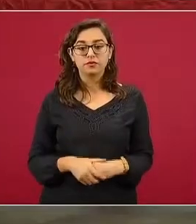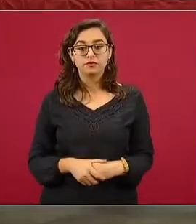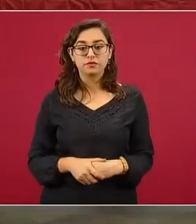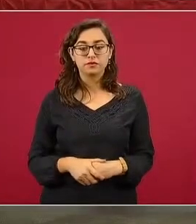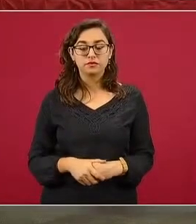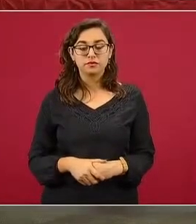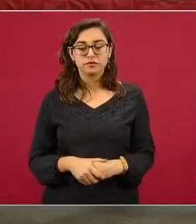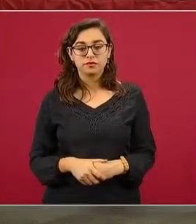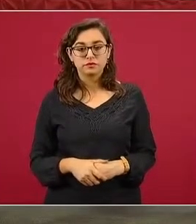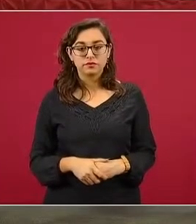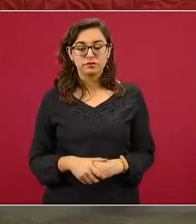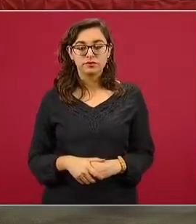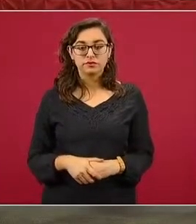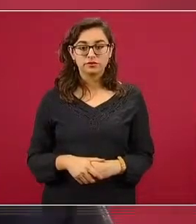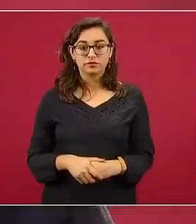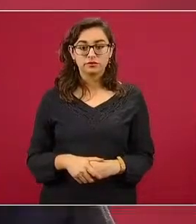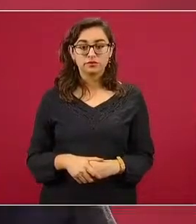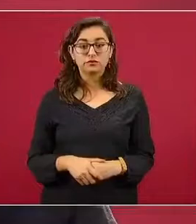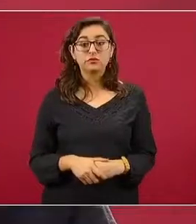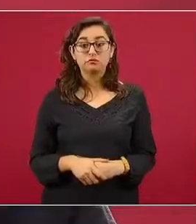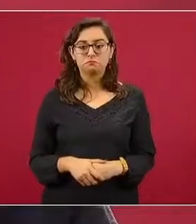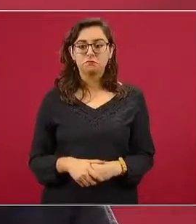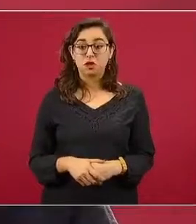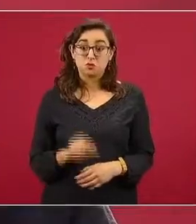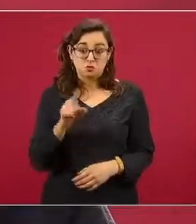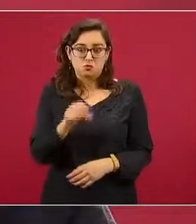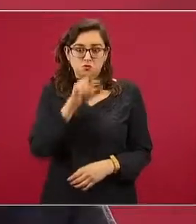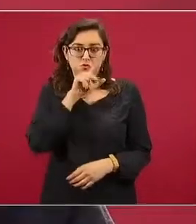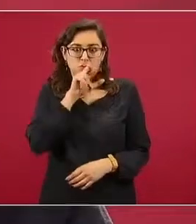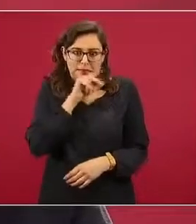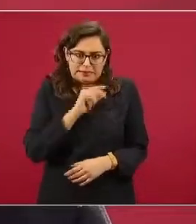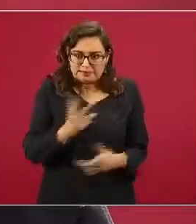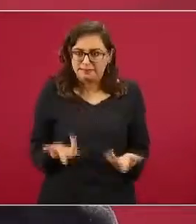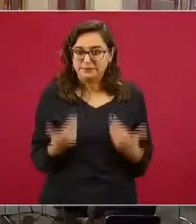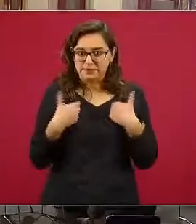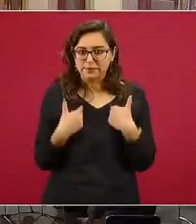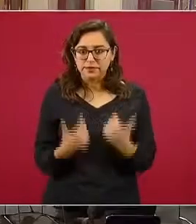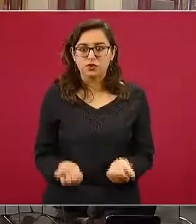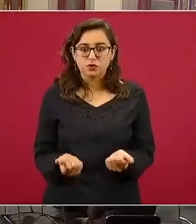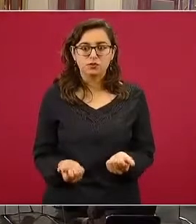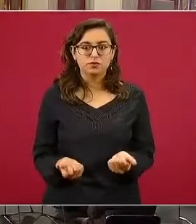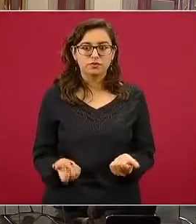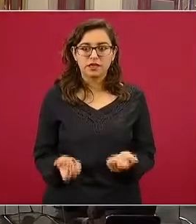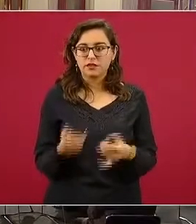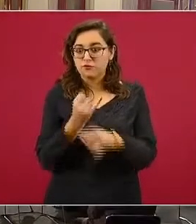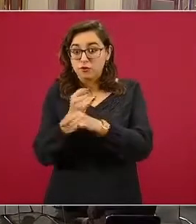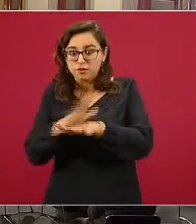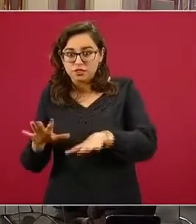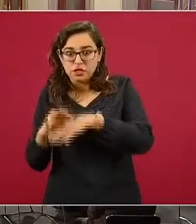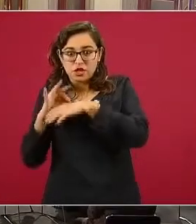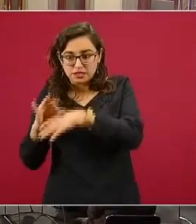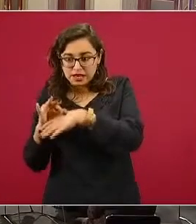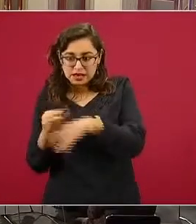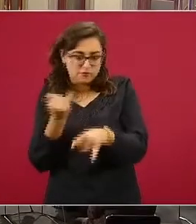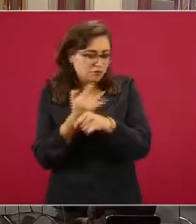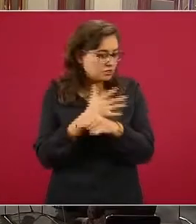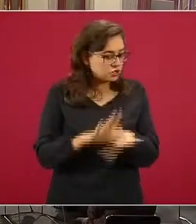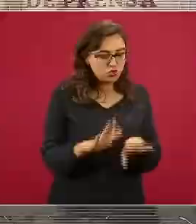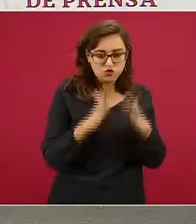información, entiendo el sentido de su preocupación de hablar de información real versus no